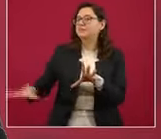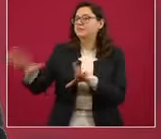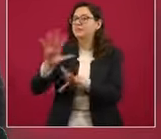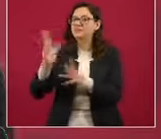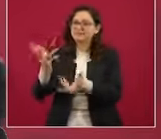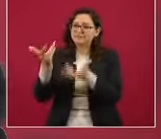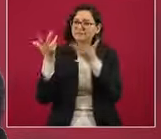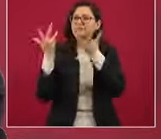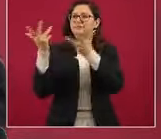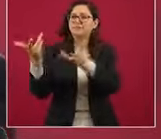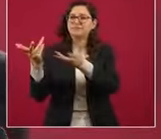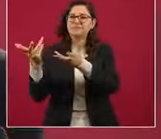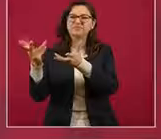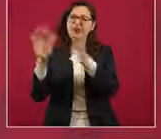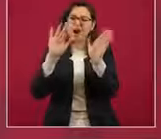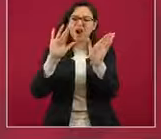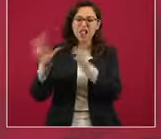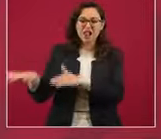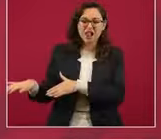Eso se hizo a un lado.